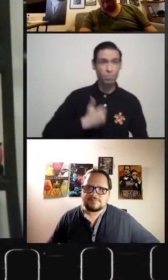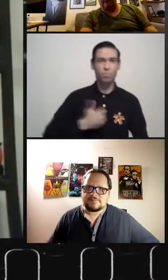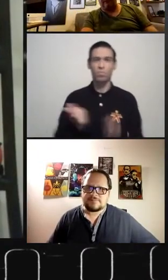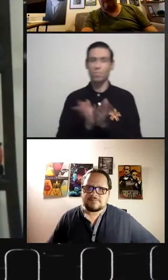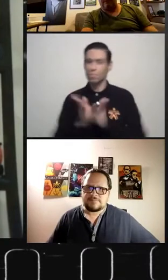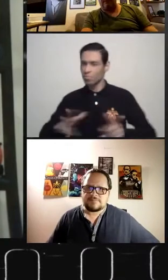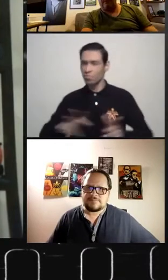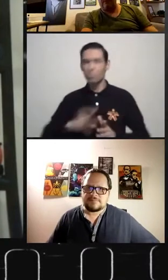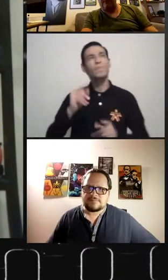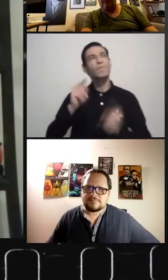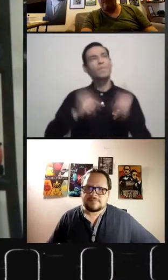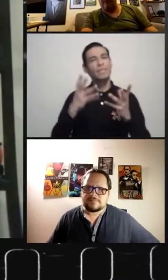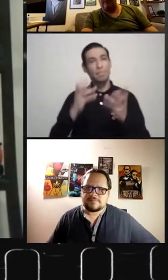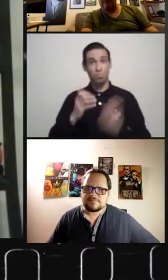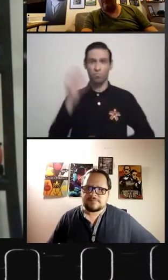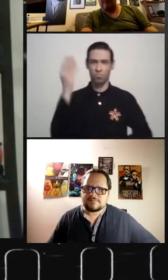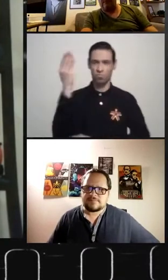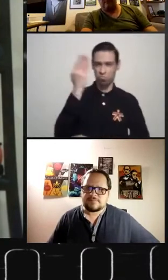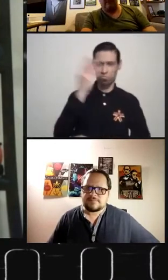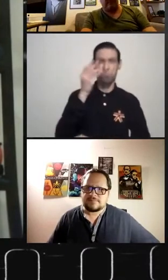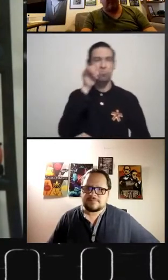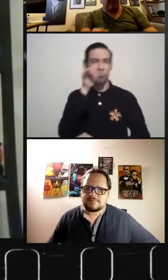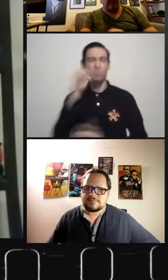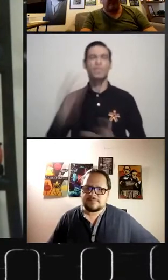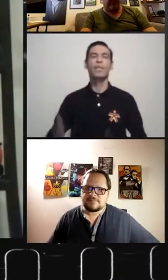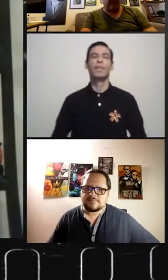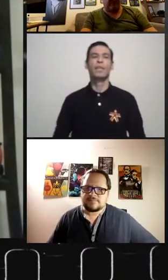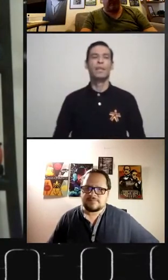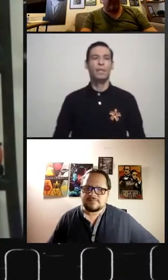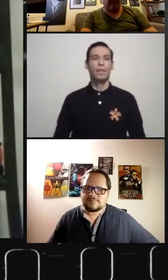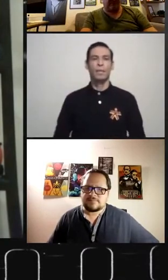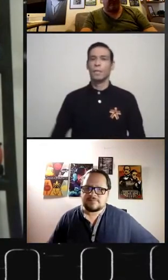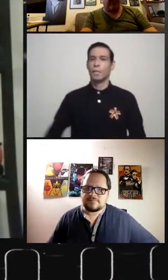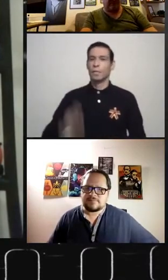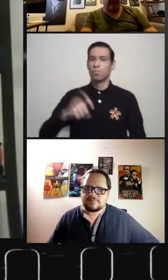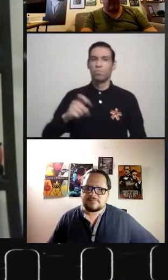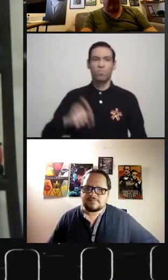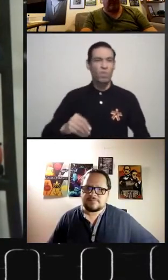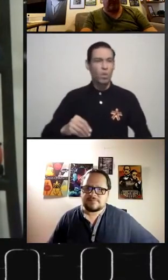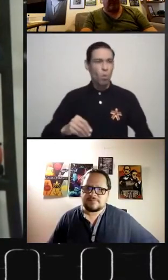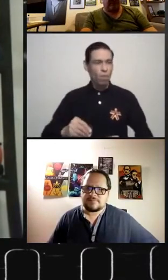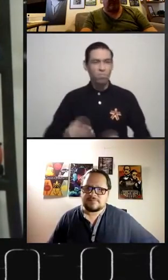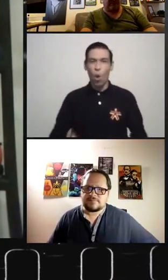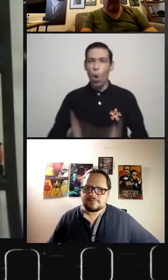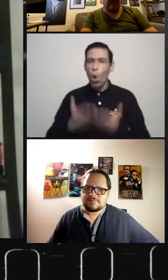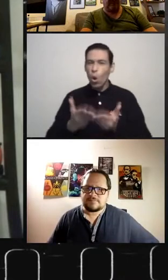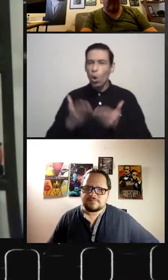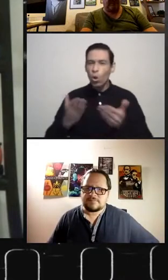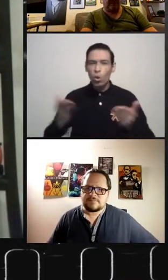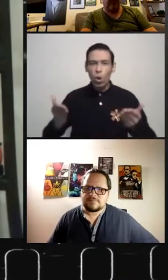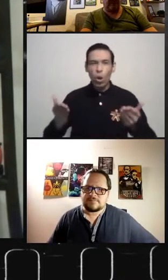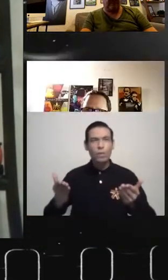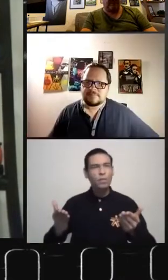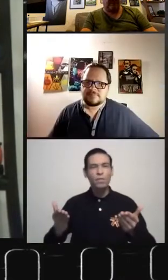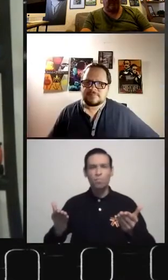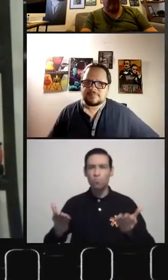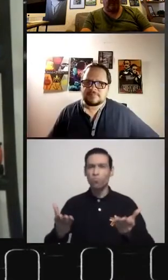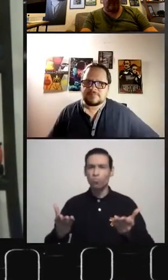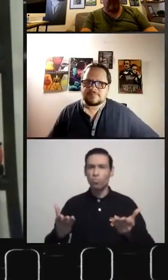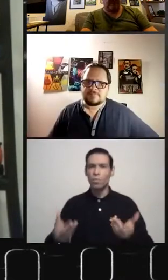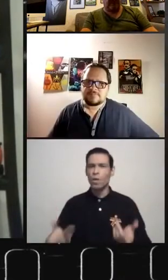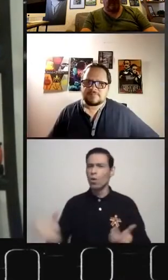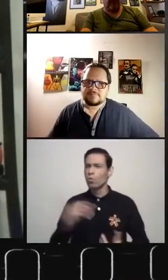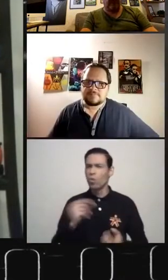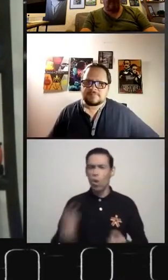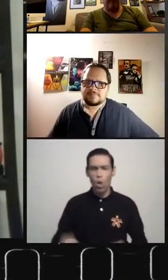a cineastas, pues que se necesitan muchas cosas, pero realmente todas vienen desde acá adentro.